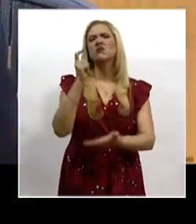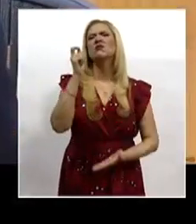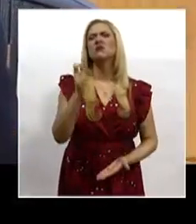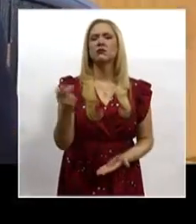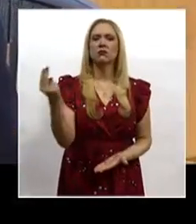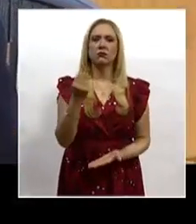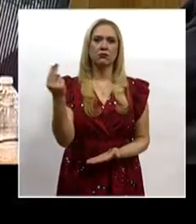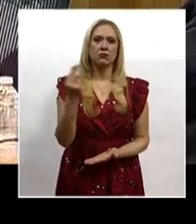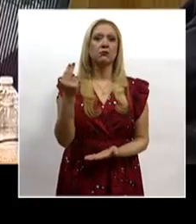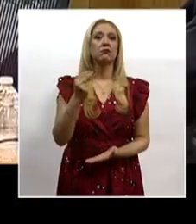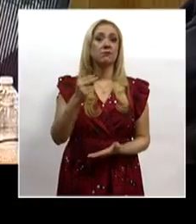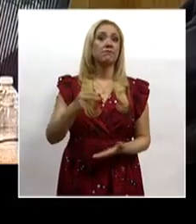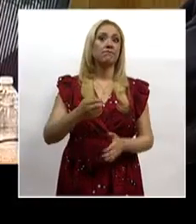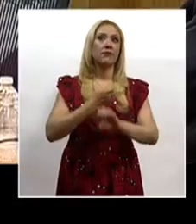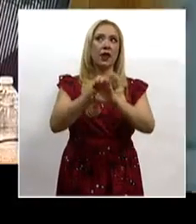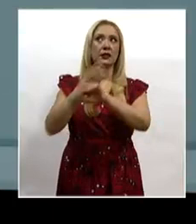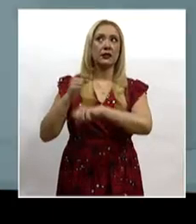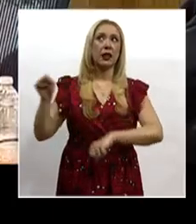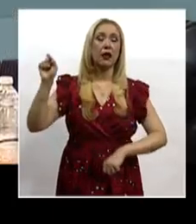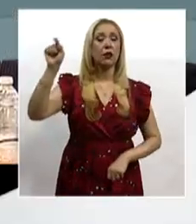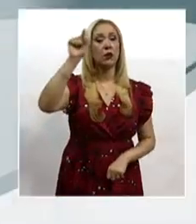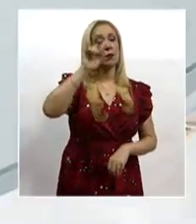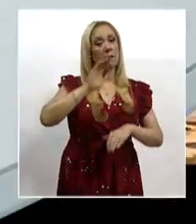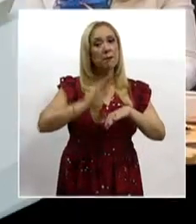fortalecimiento a la justicia local.